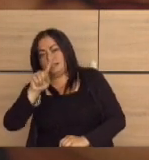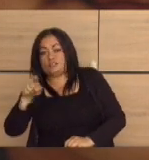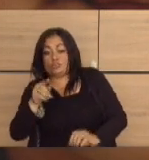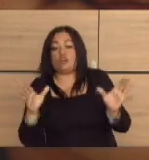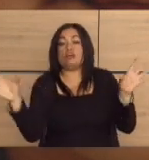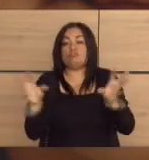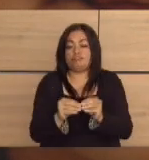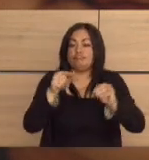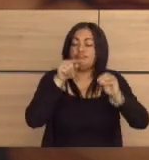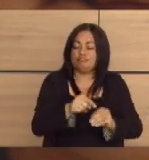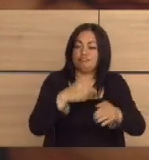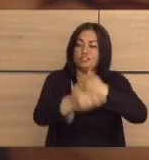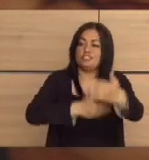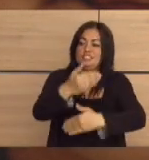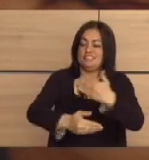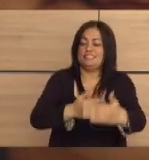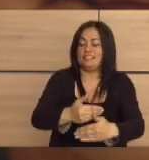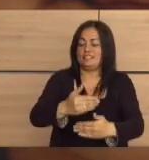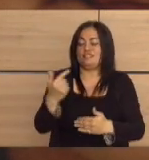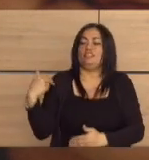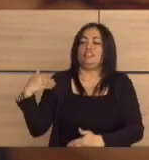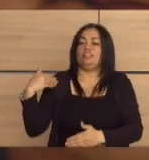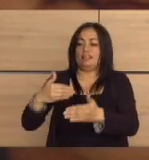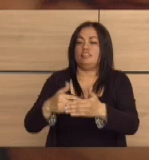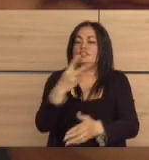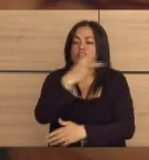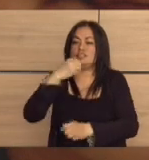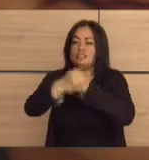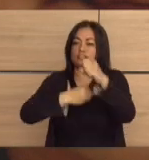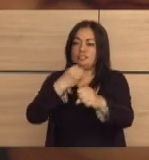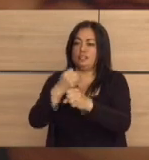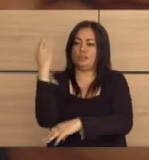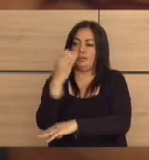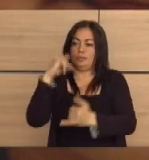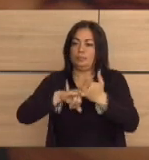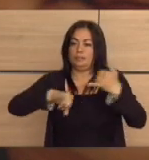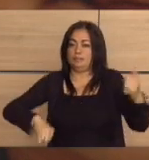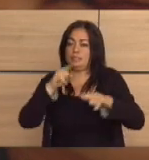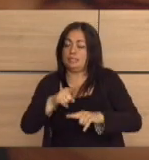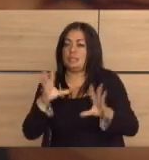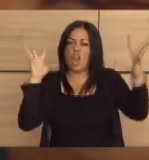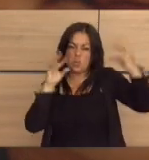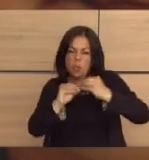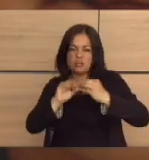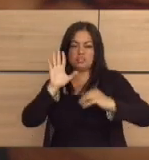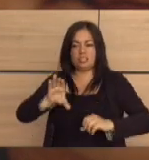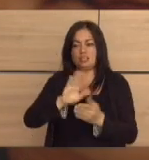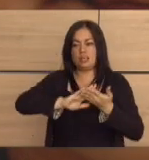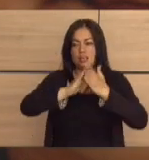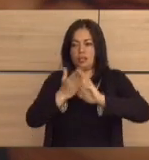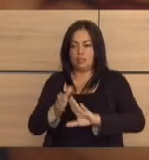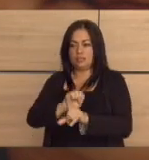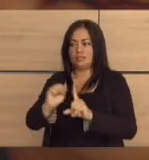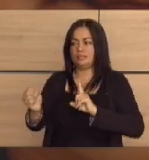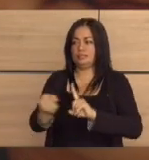Finalmente, viene el eje de evaluación y yo diría de impacto, de un impacto a esta generación y de un impacto a la sociedad. Desde los instrumentos de